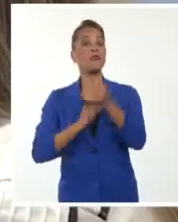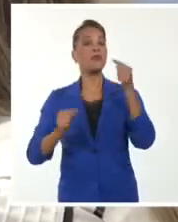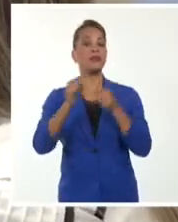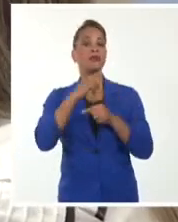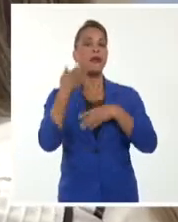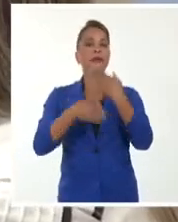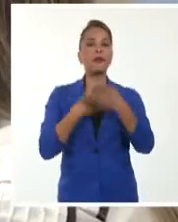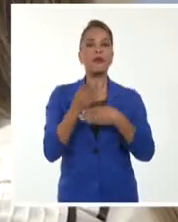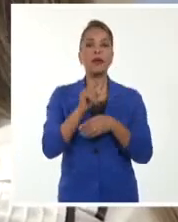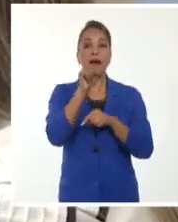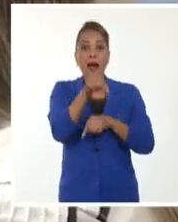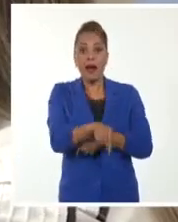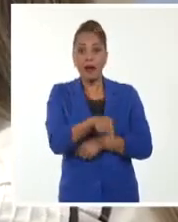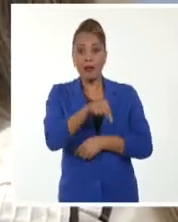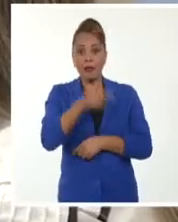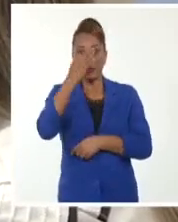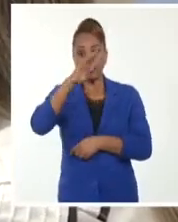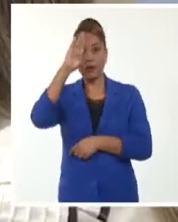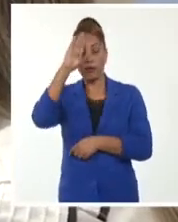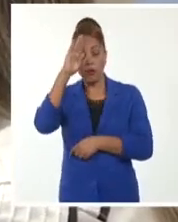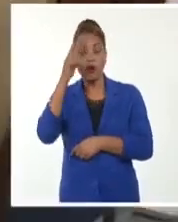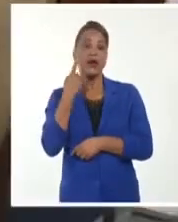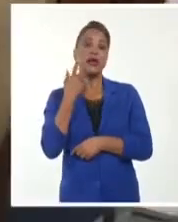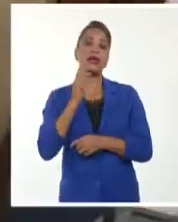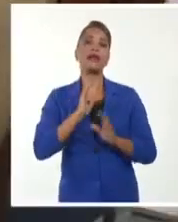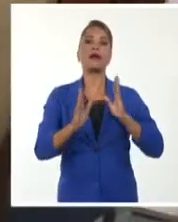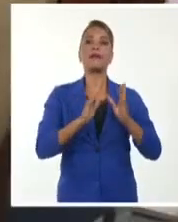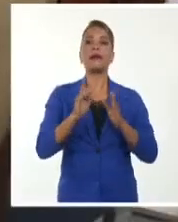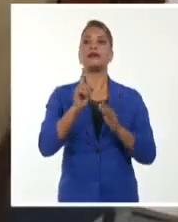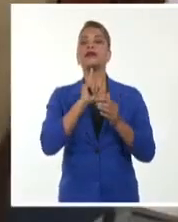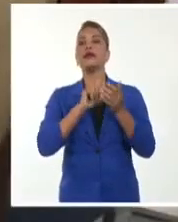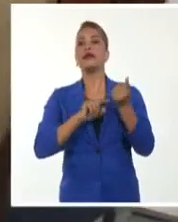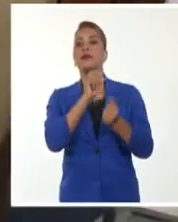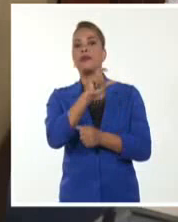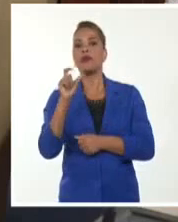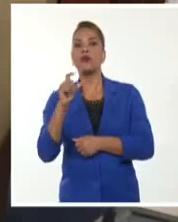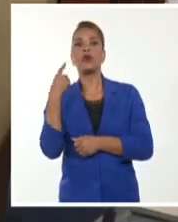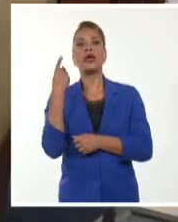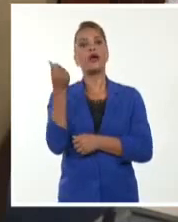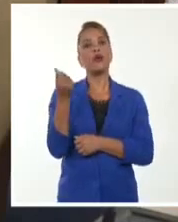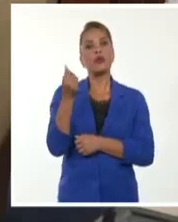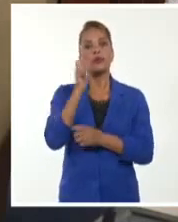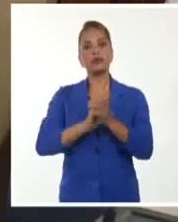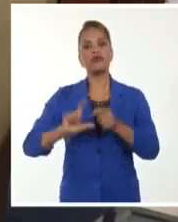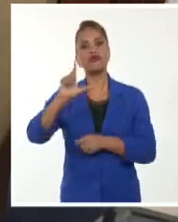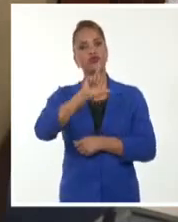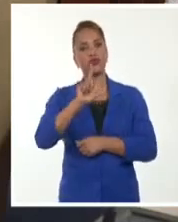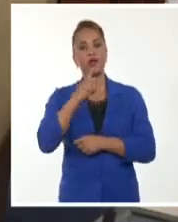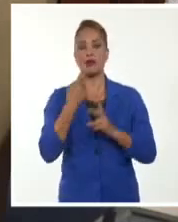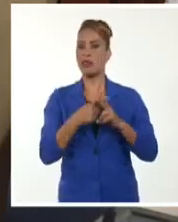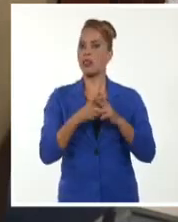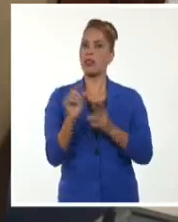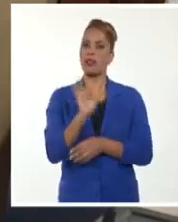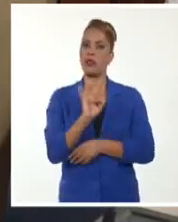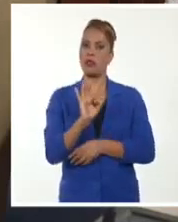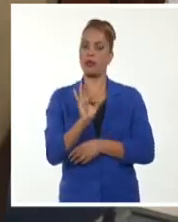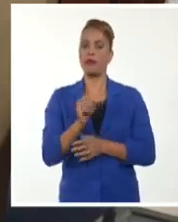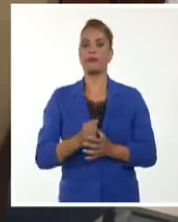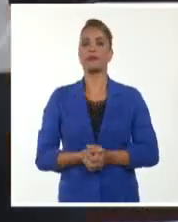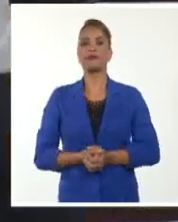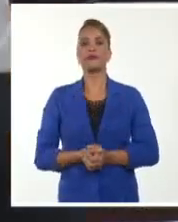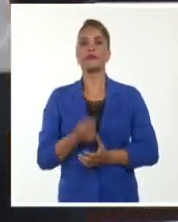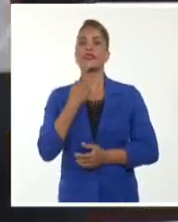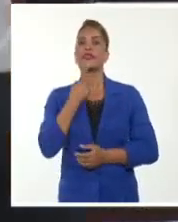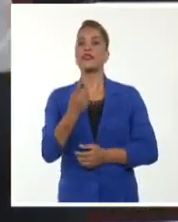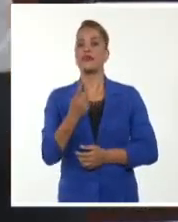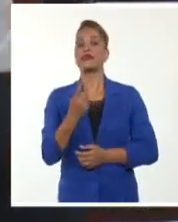problemas presentes en la sociedad, en los ámbitos político, ideológico, económico y social, no están resueltos. Yo lo que pido es que no haya